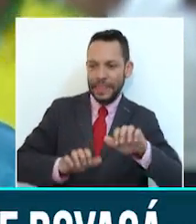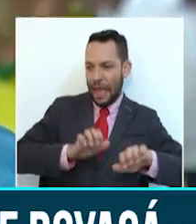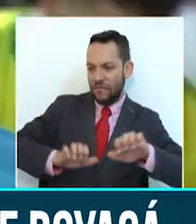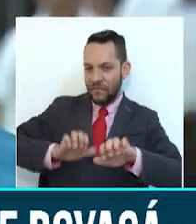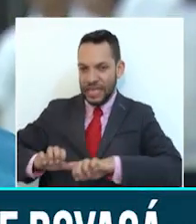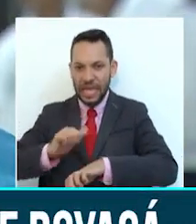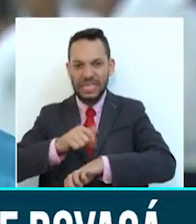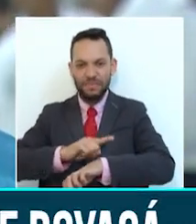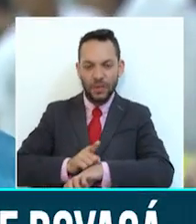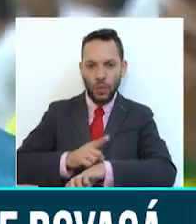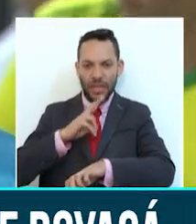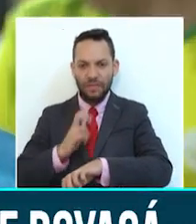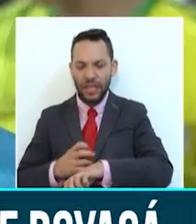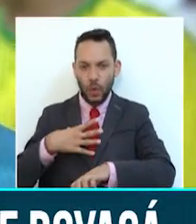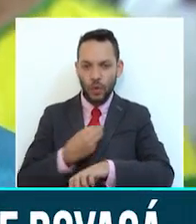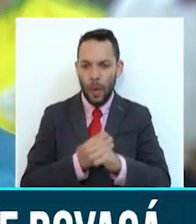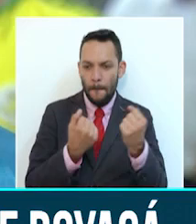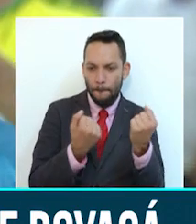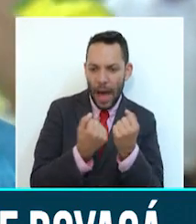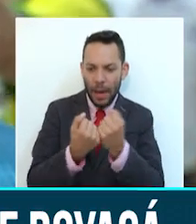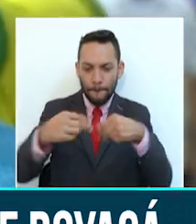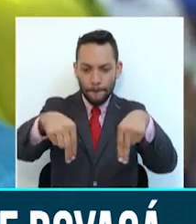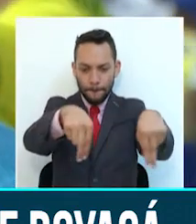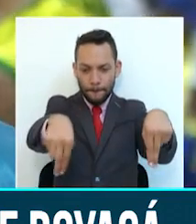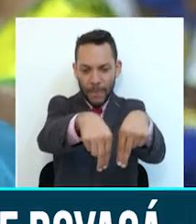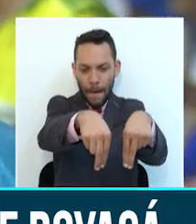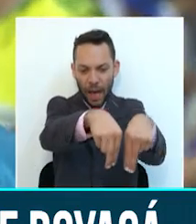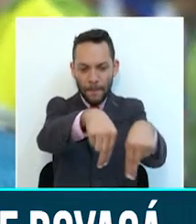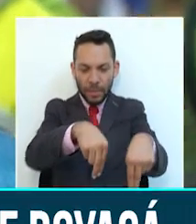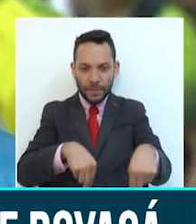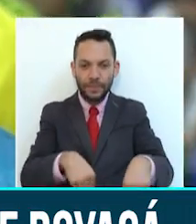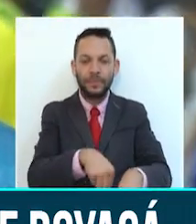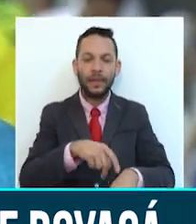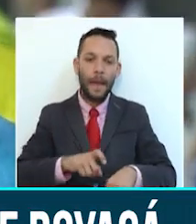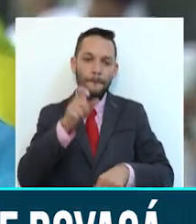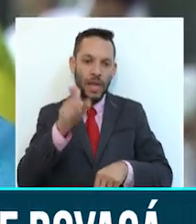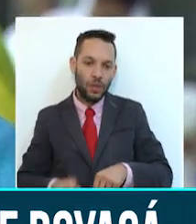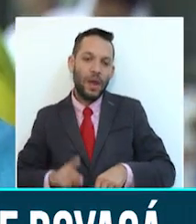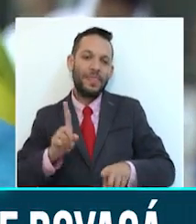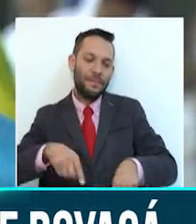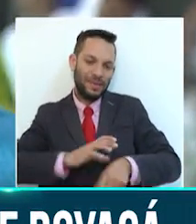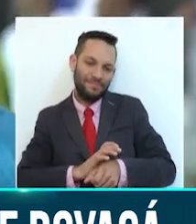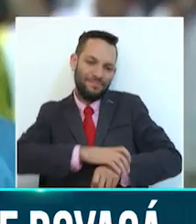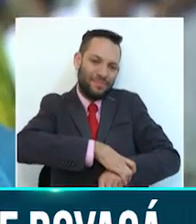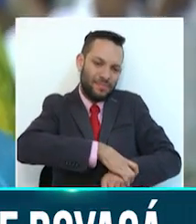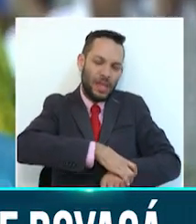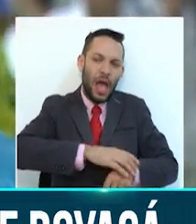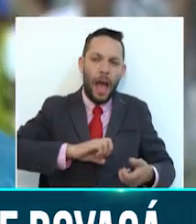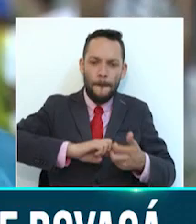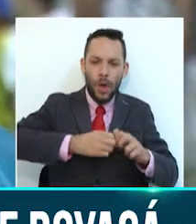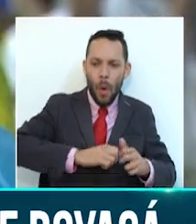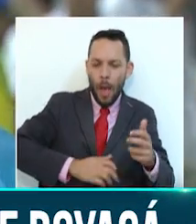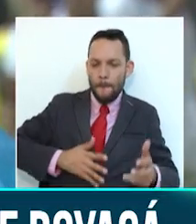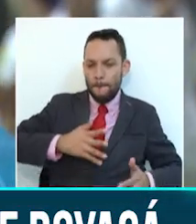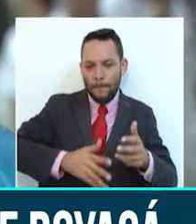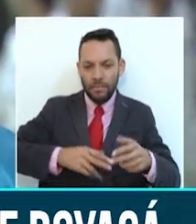minutos nos costó mucho cerrar espacios, y teniendo en cuenta que tenemos un chico lesionado, pues obviamente se nos dañó todo desde